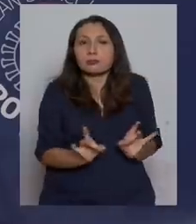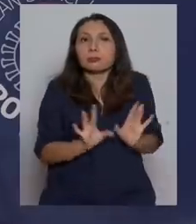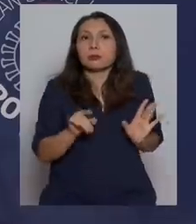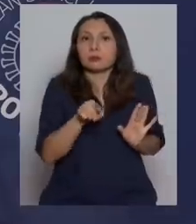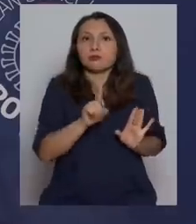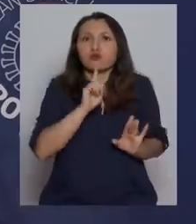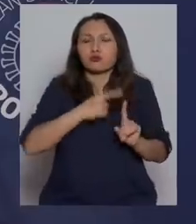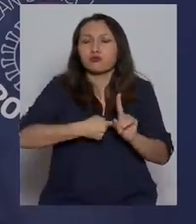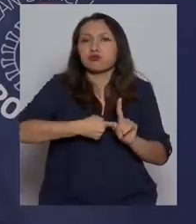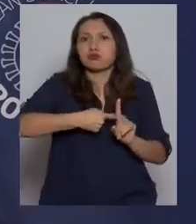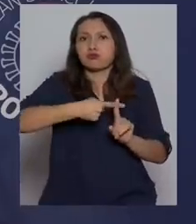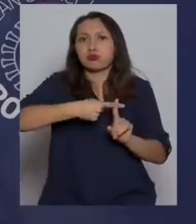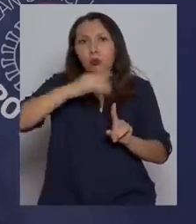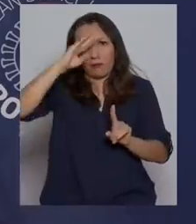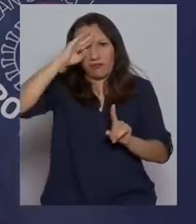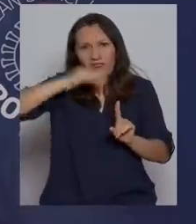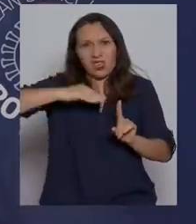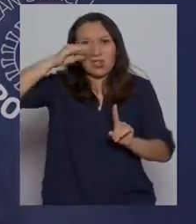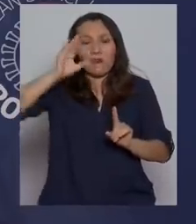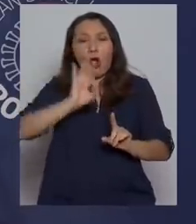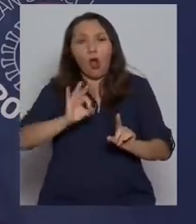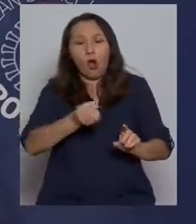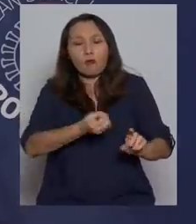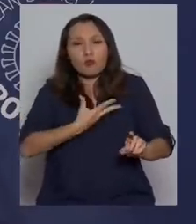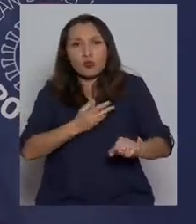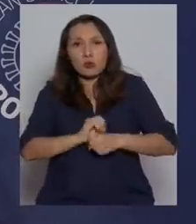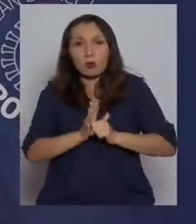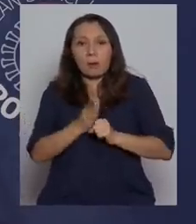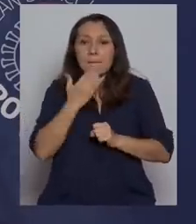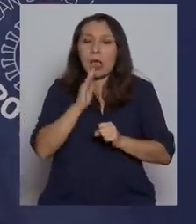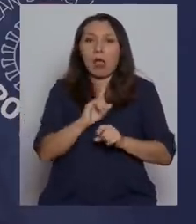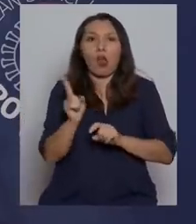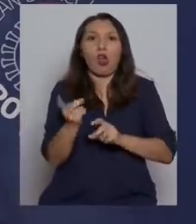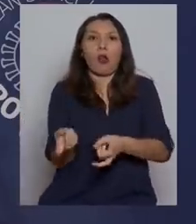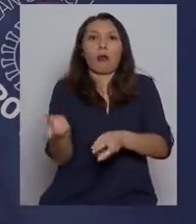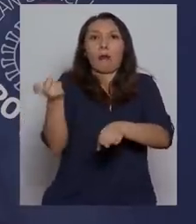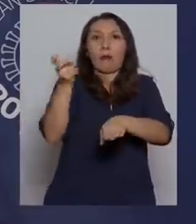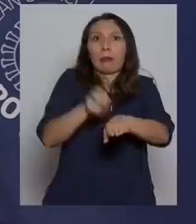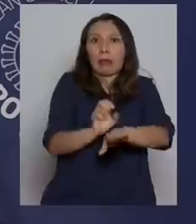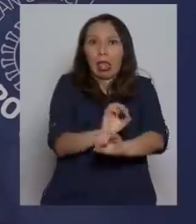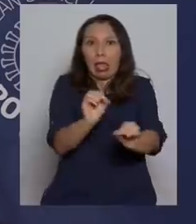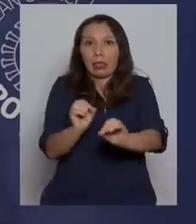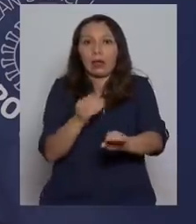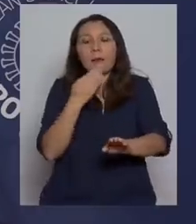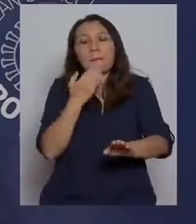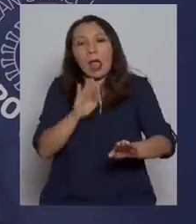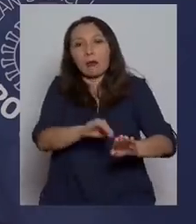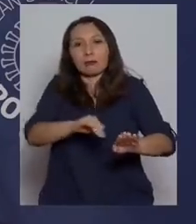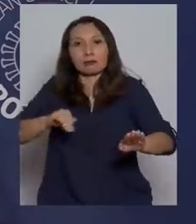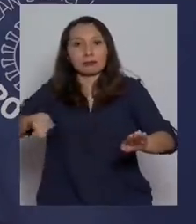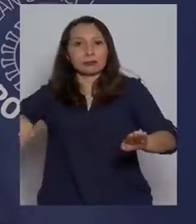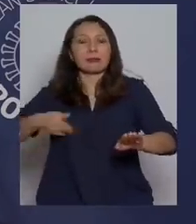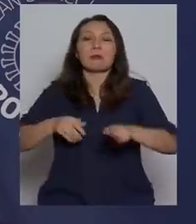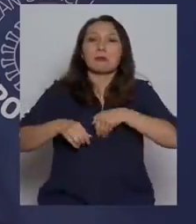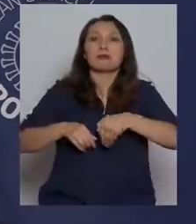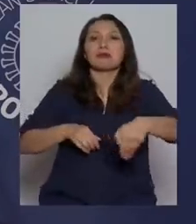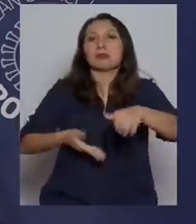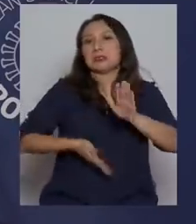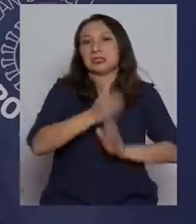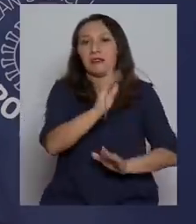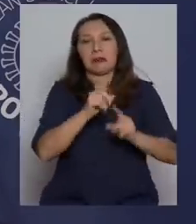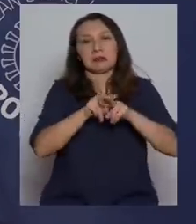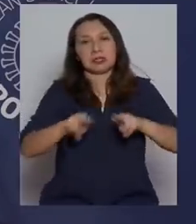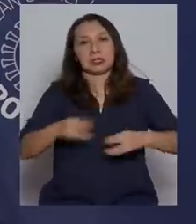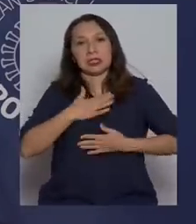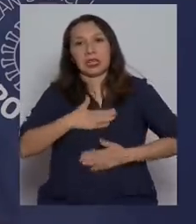estar con temperatura, que podría estar contagiada, cosa de evitar que esa persona se suba al bus y poder tener un viaje tranquilo a lo